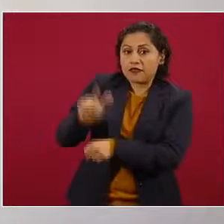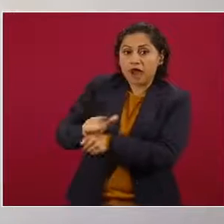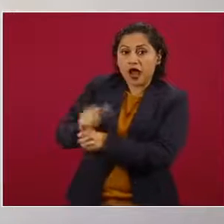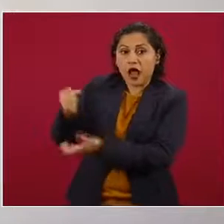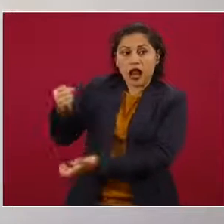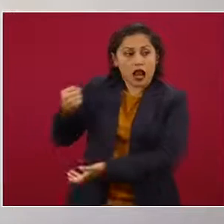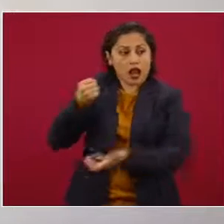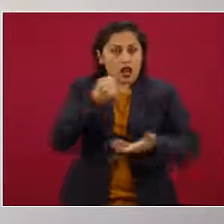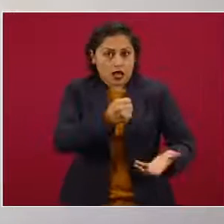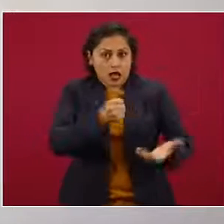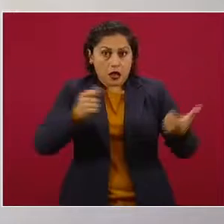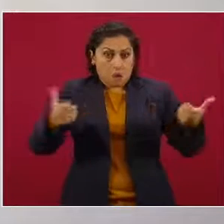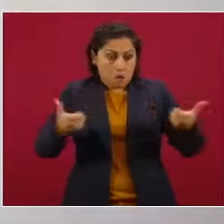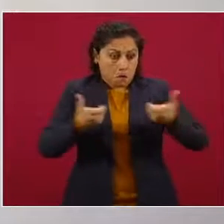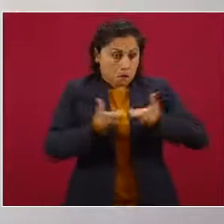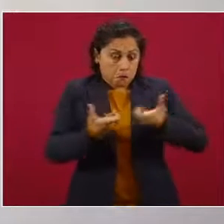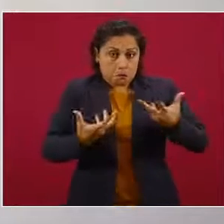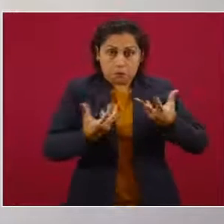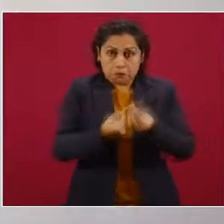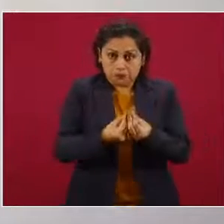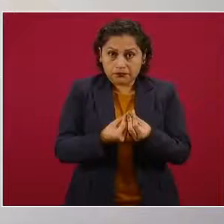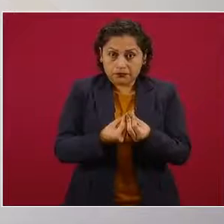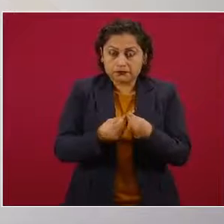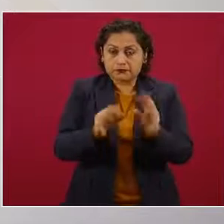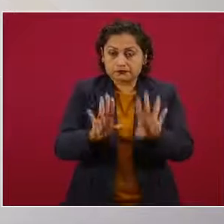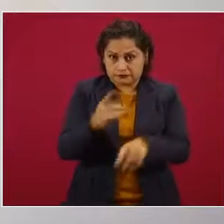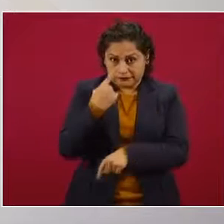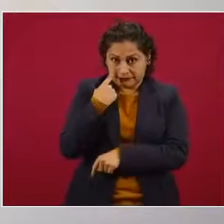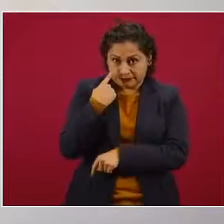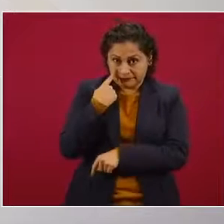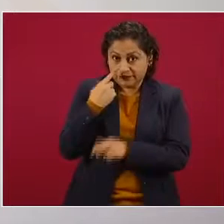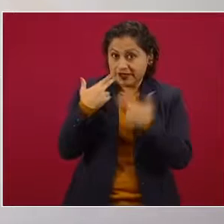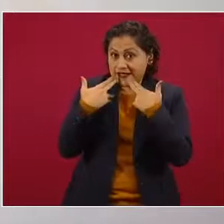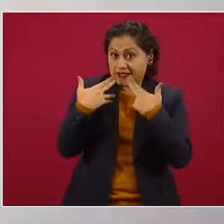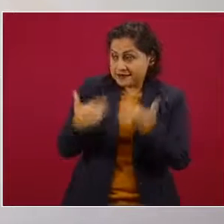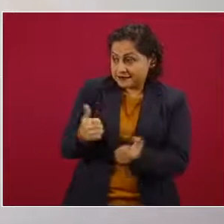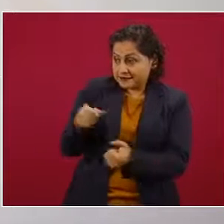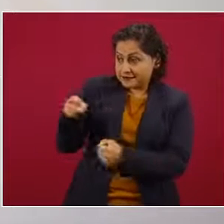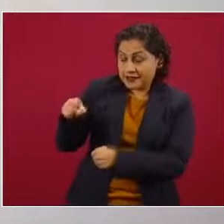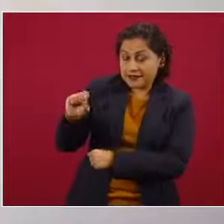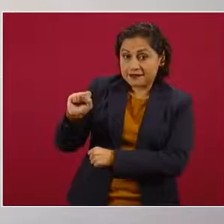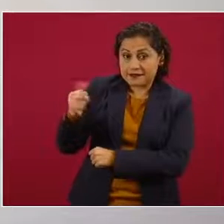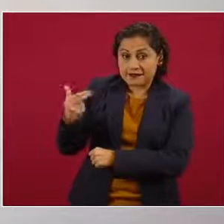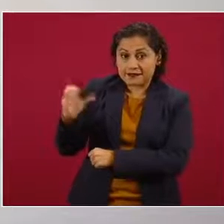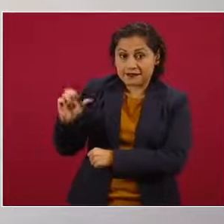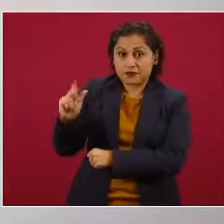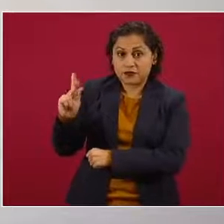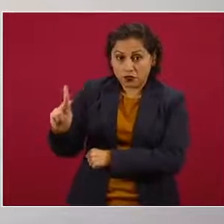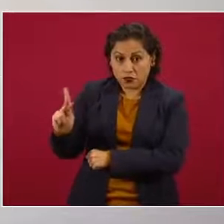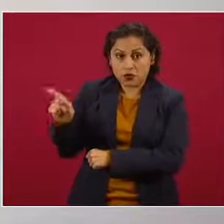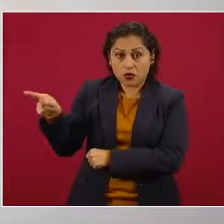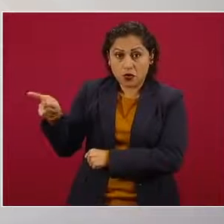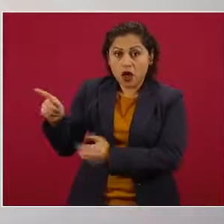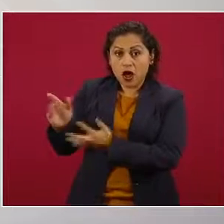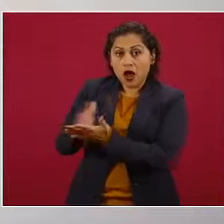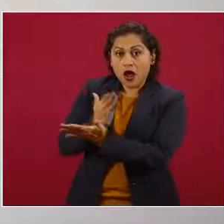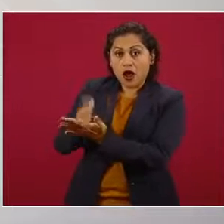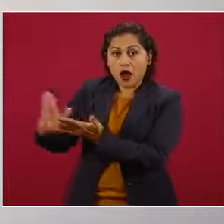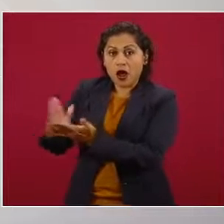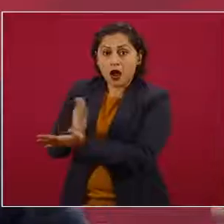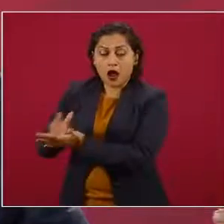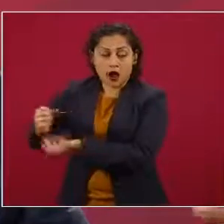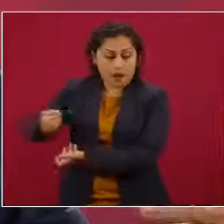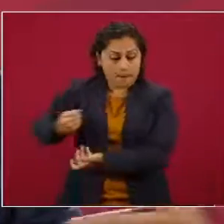federales, lo que se envía desde Hacienda, porque por ley les corresponde a los estados, de